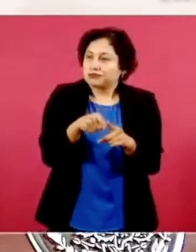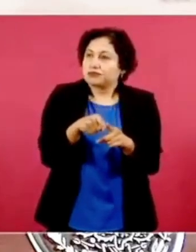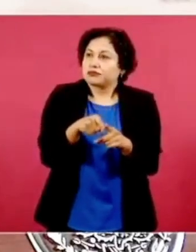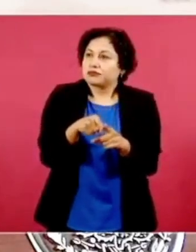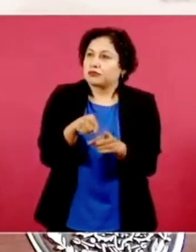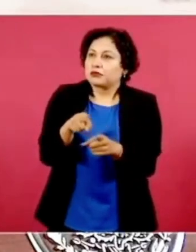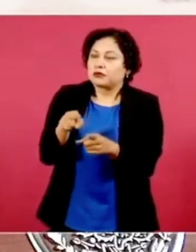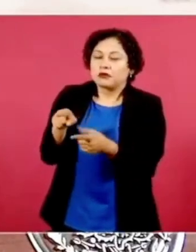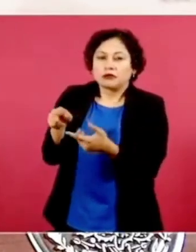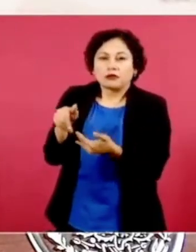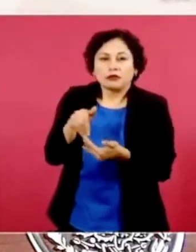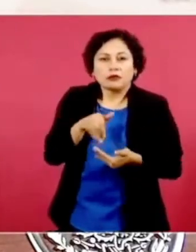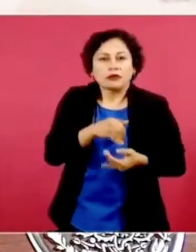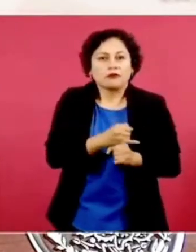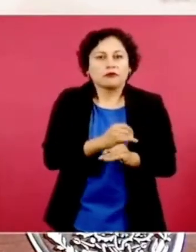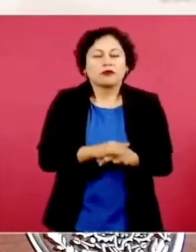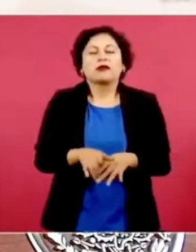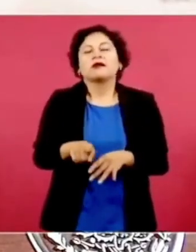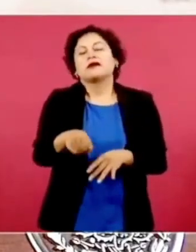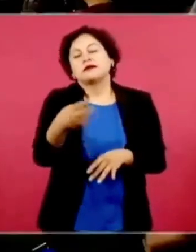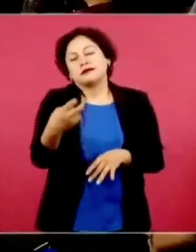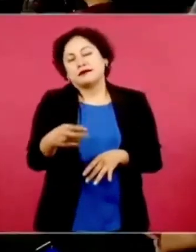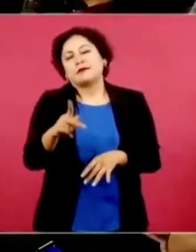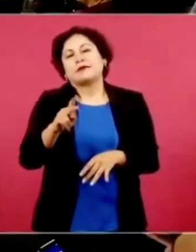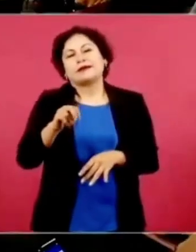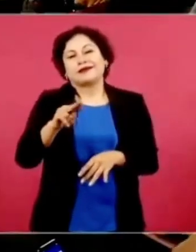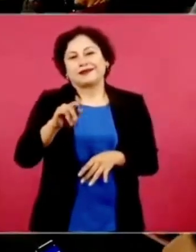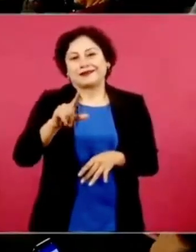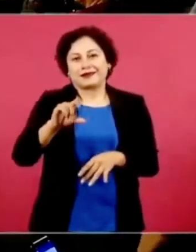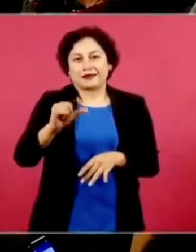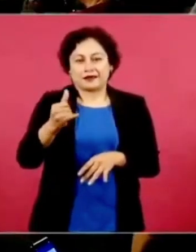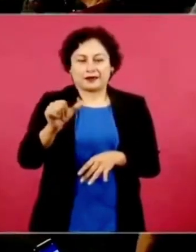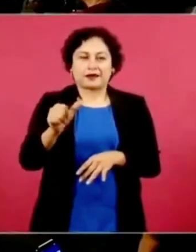Penilei le sacó